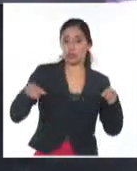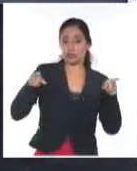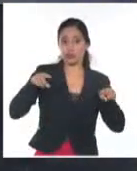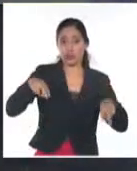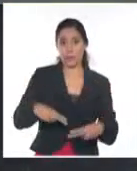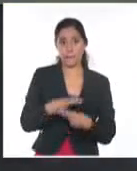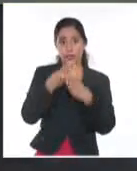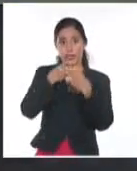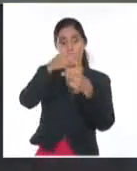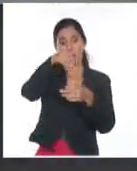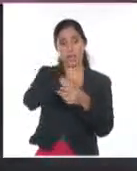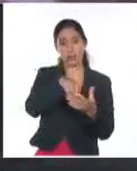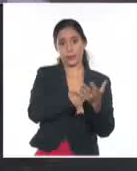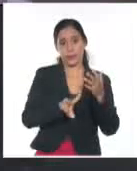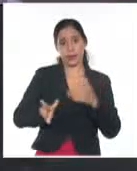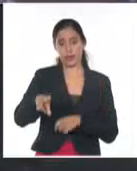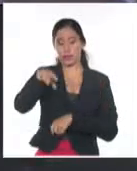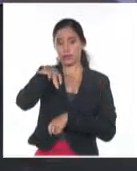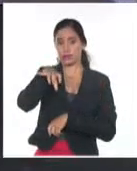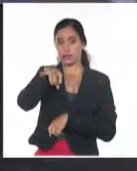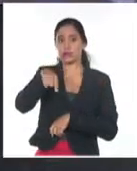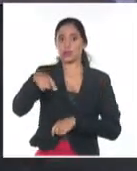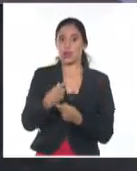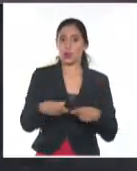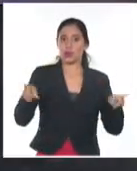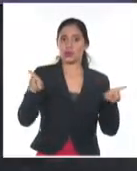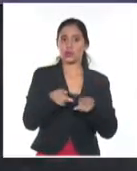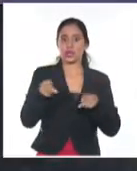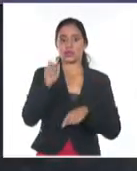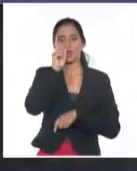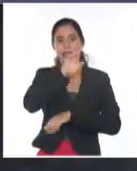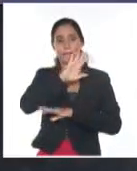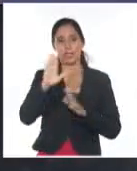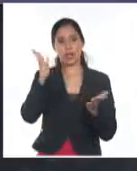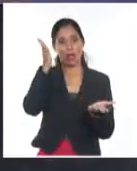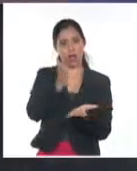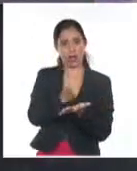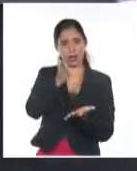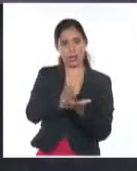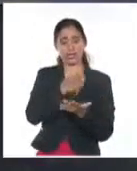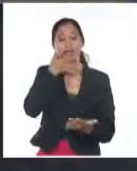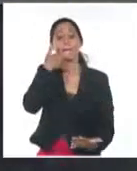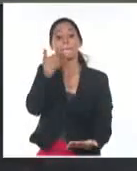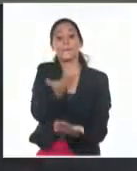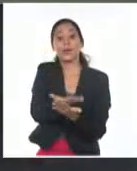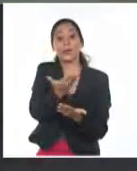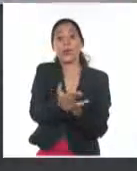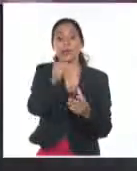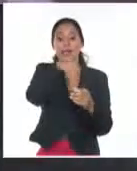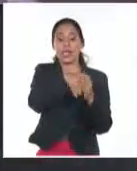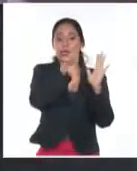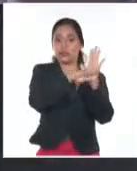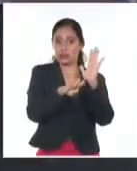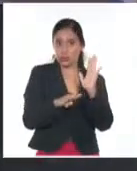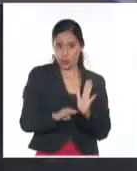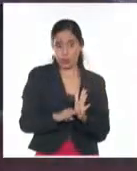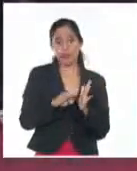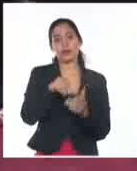Río ofrecieron su concierto de fin de curso. La propuesta se incluye en el programa académico de los